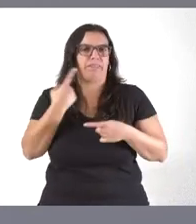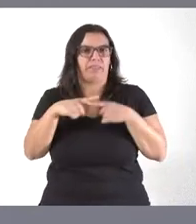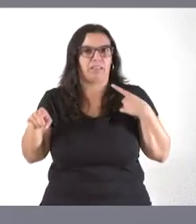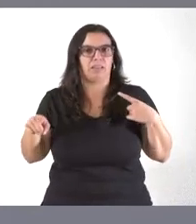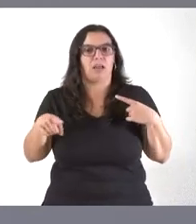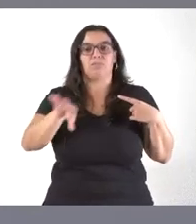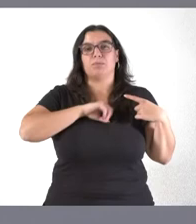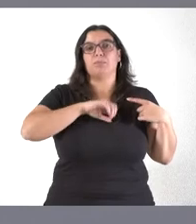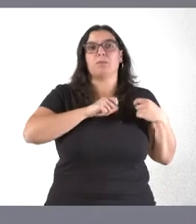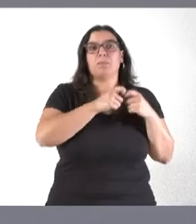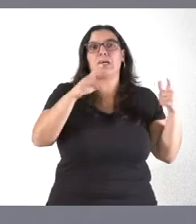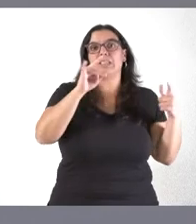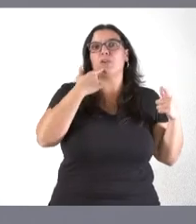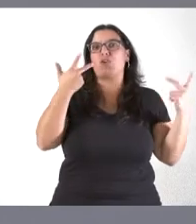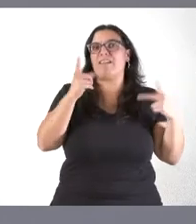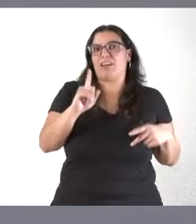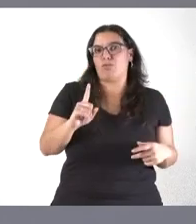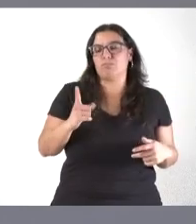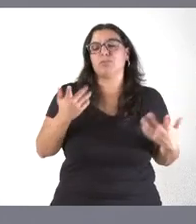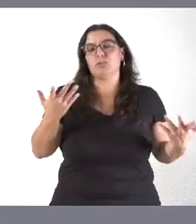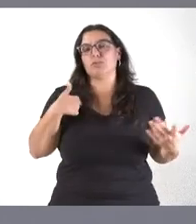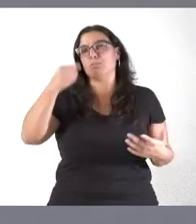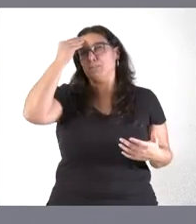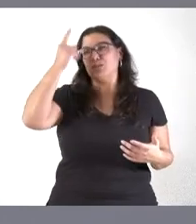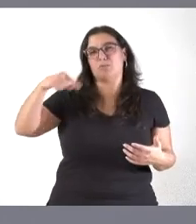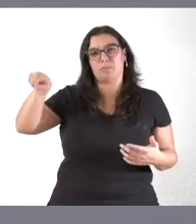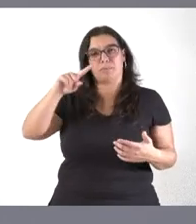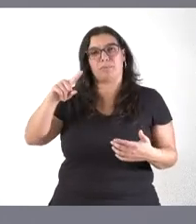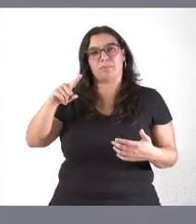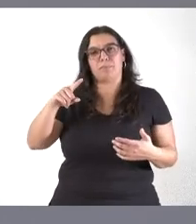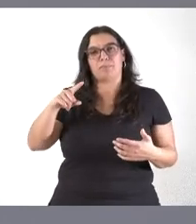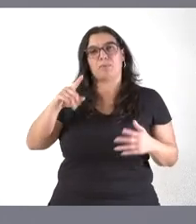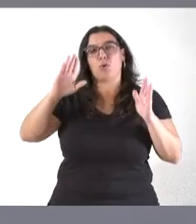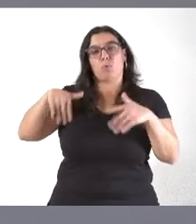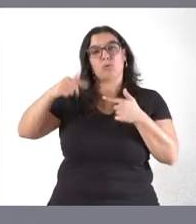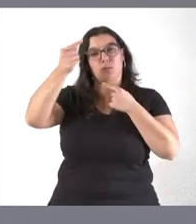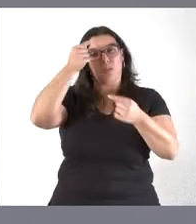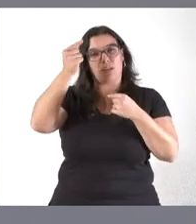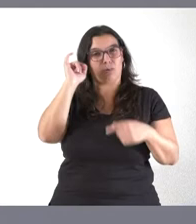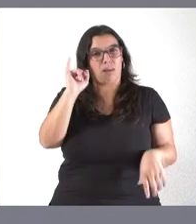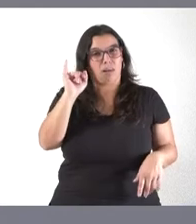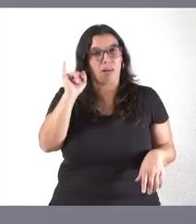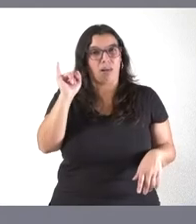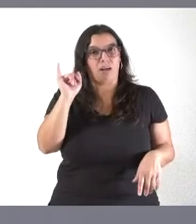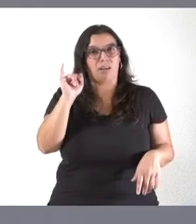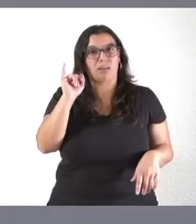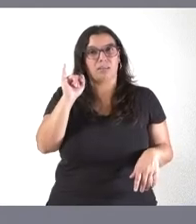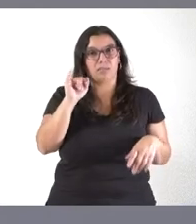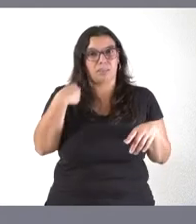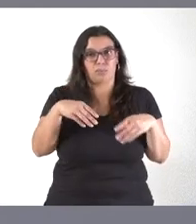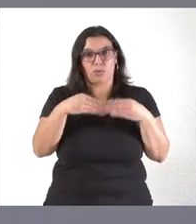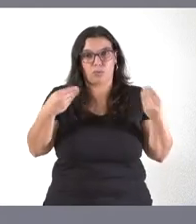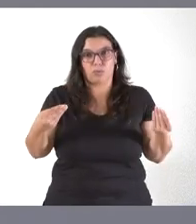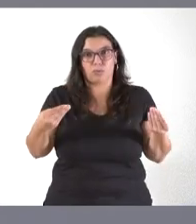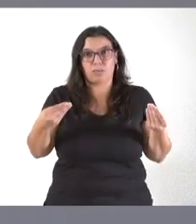prevalencia perdón de la enfermedad yo creo que tienen ustedes los últimos datos disponibles en